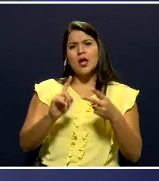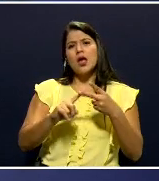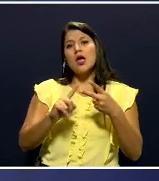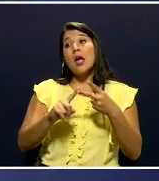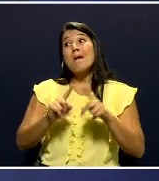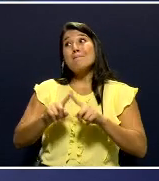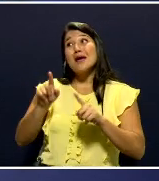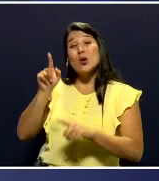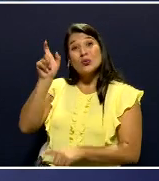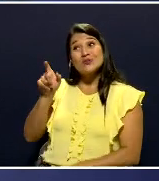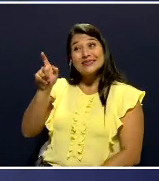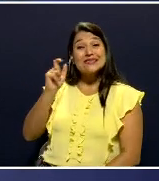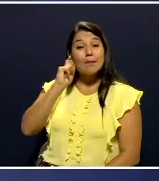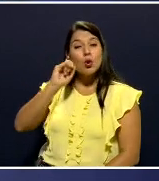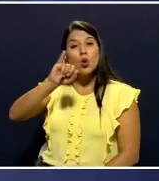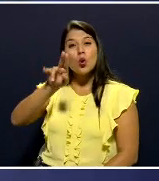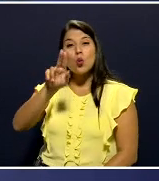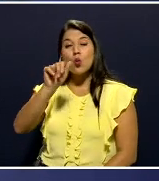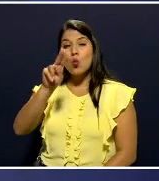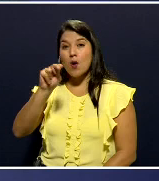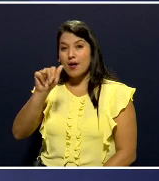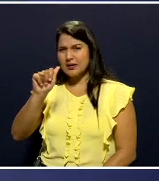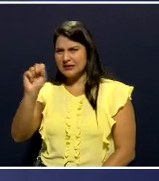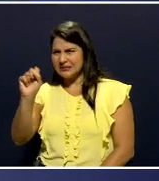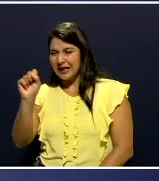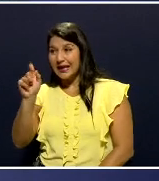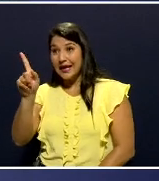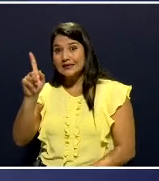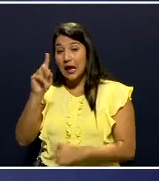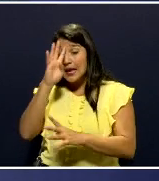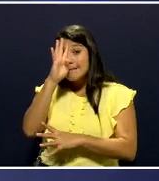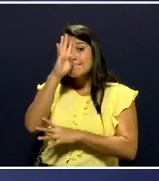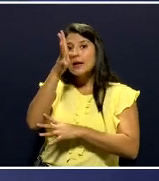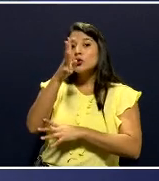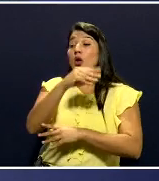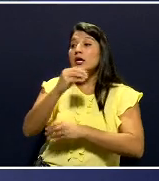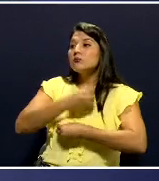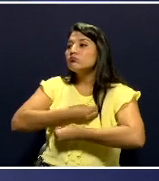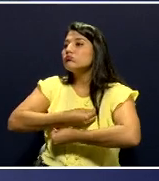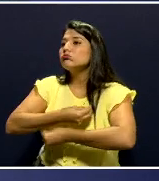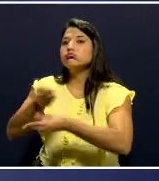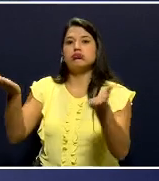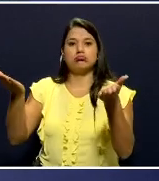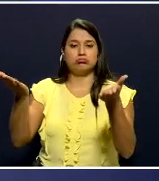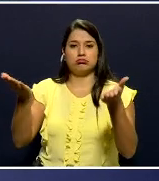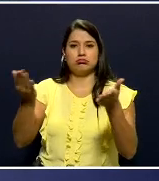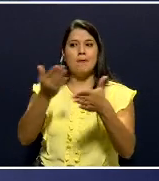y la dio de manera libre, ¿verdad? Para que se compartiera y